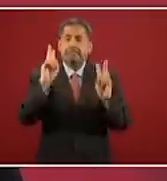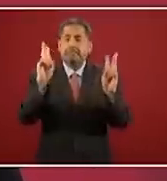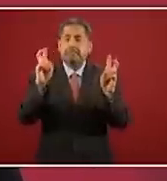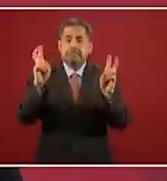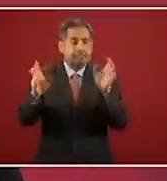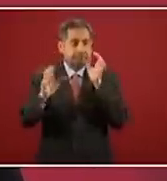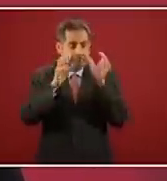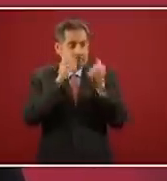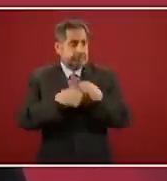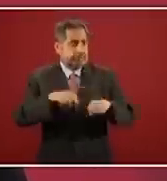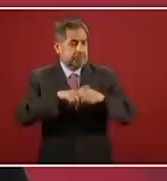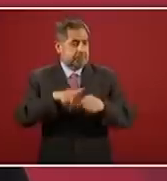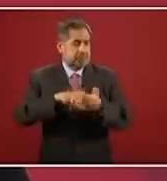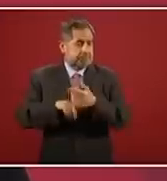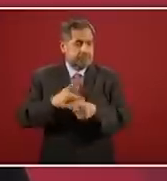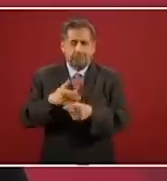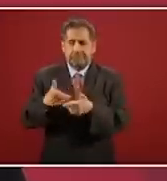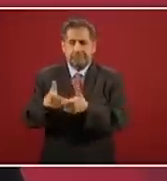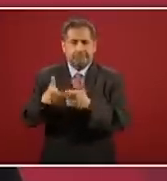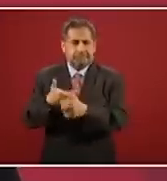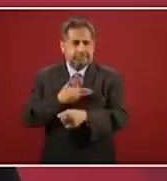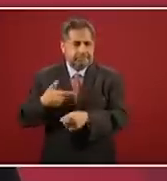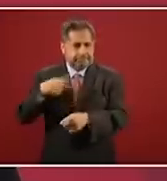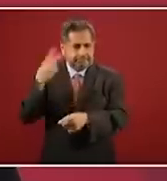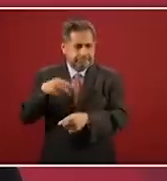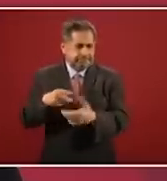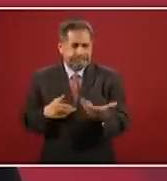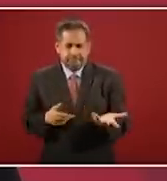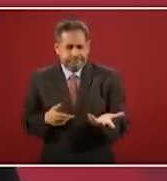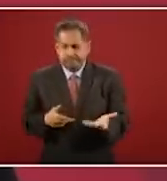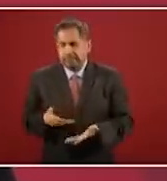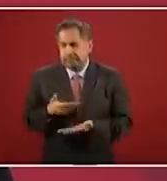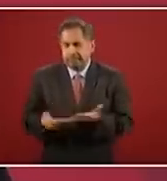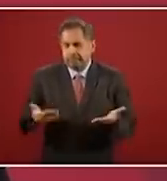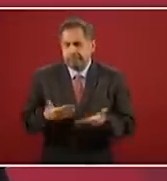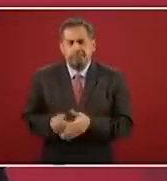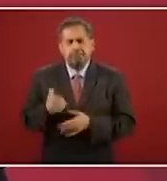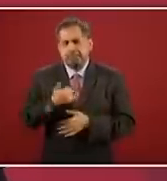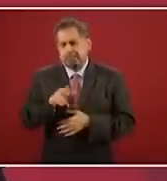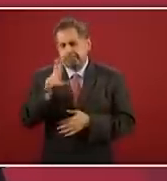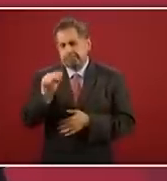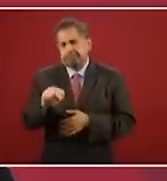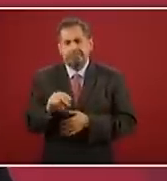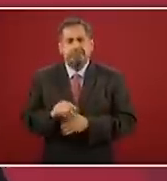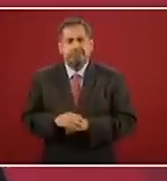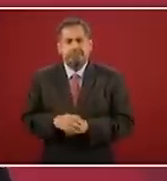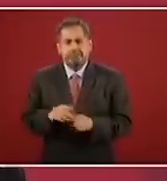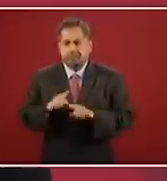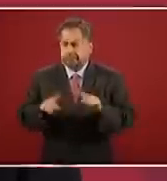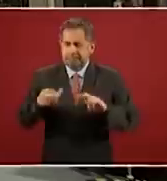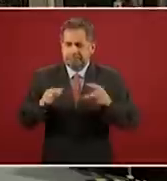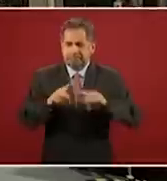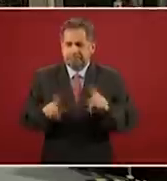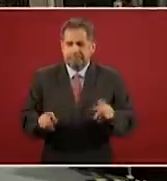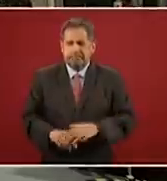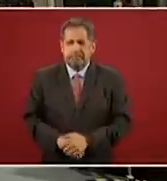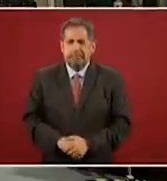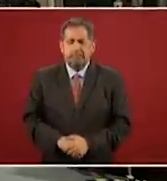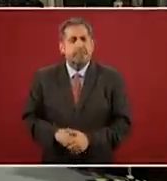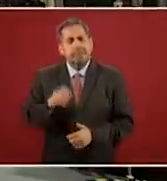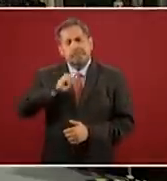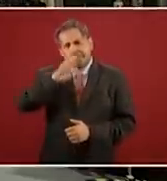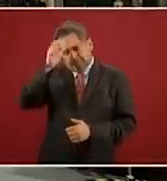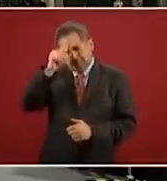de Presidencia de la República y que hoy la política es absolutamente la opuesta. Estamos de acuerdo, sin